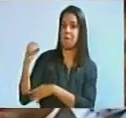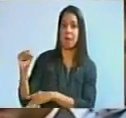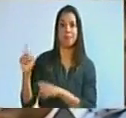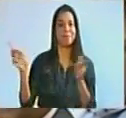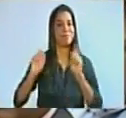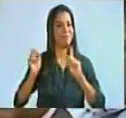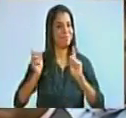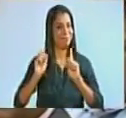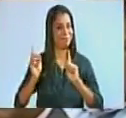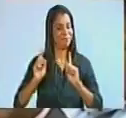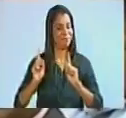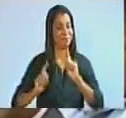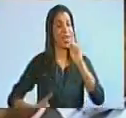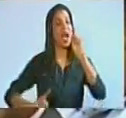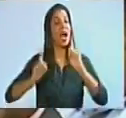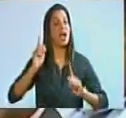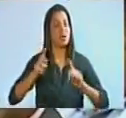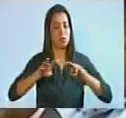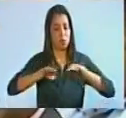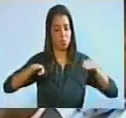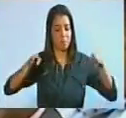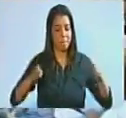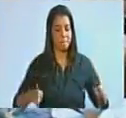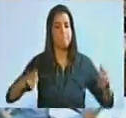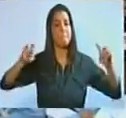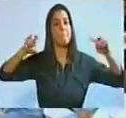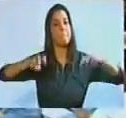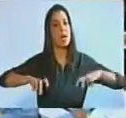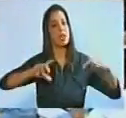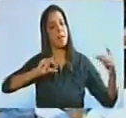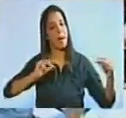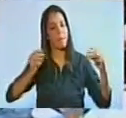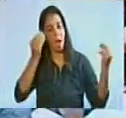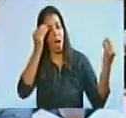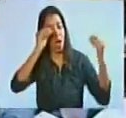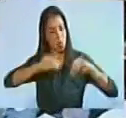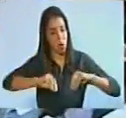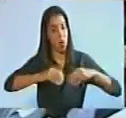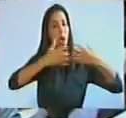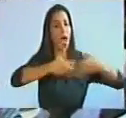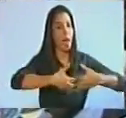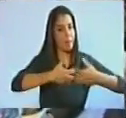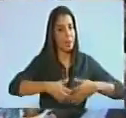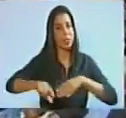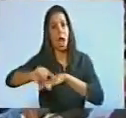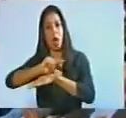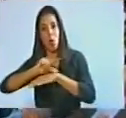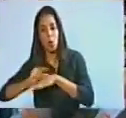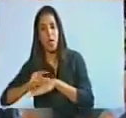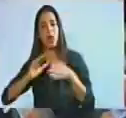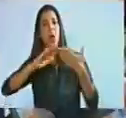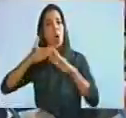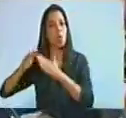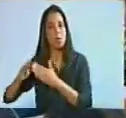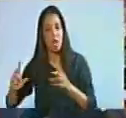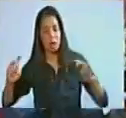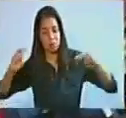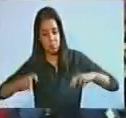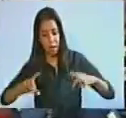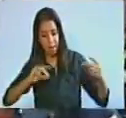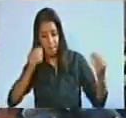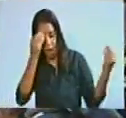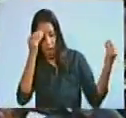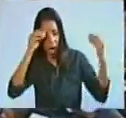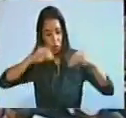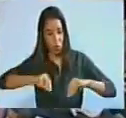señor. Han habido mesas de diálogo donde esos precios han sido fijados y acordados. Y como esos precios han